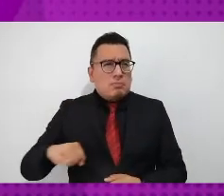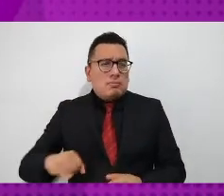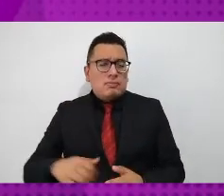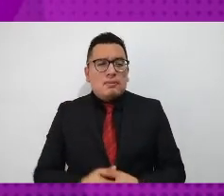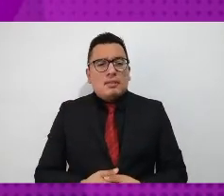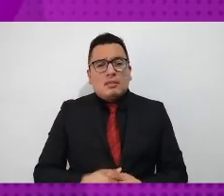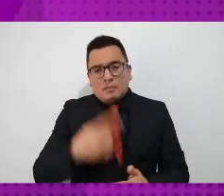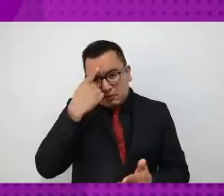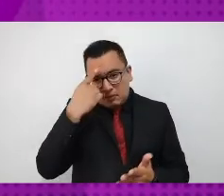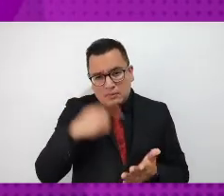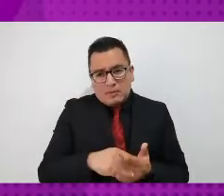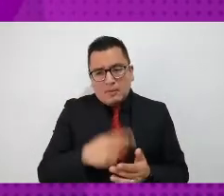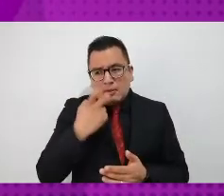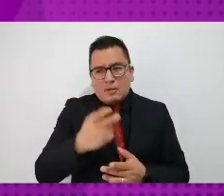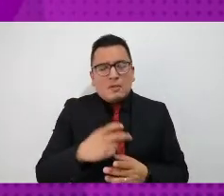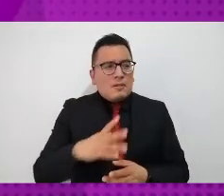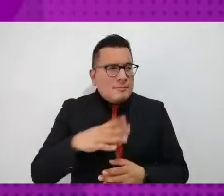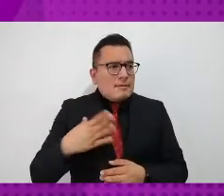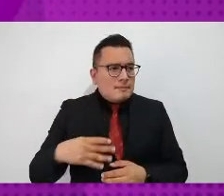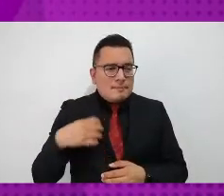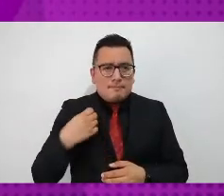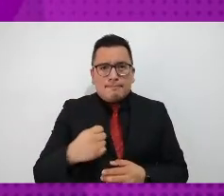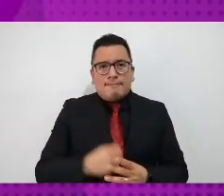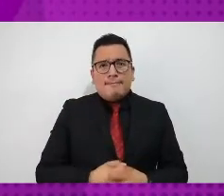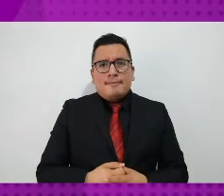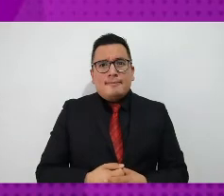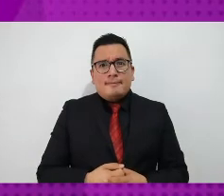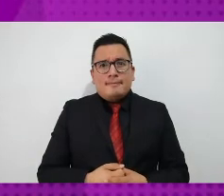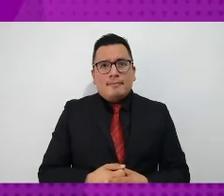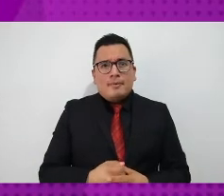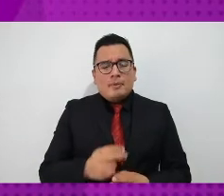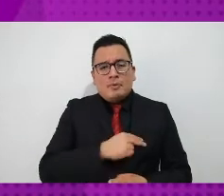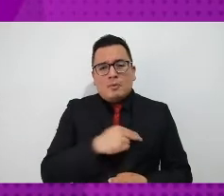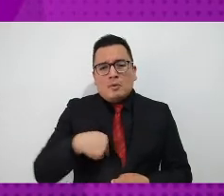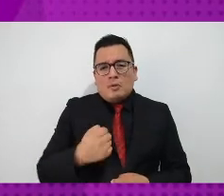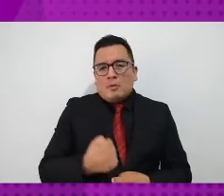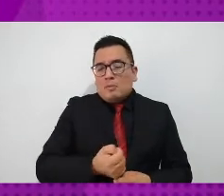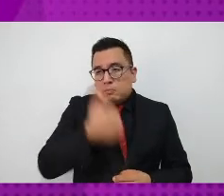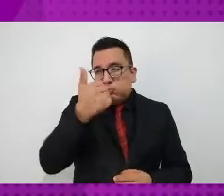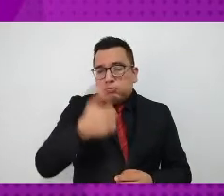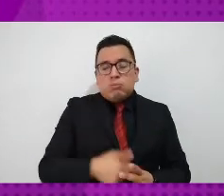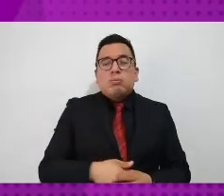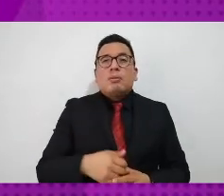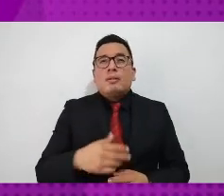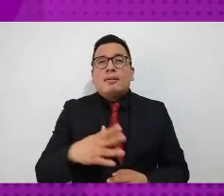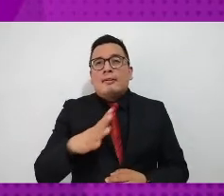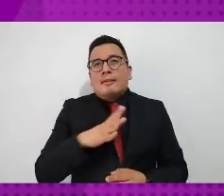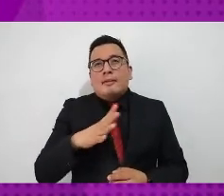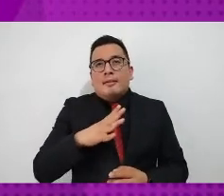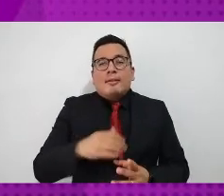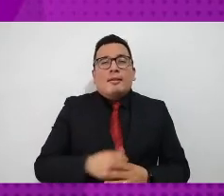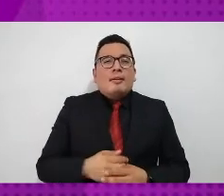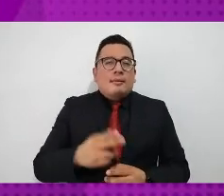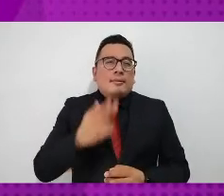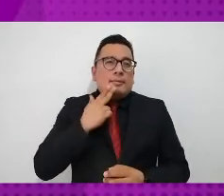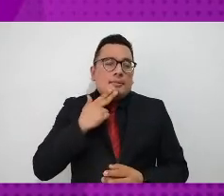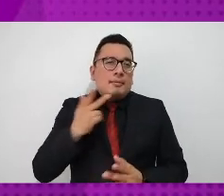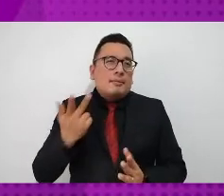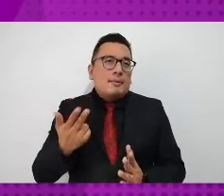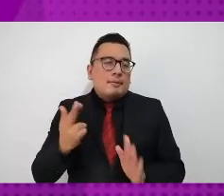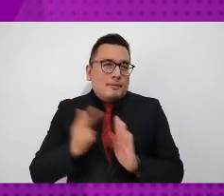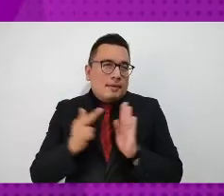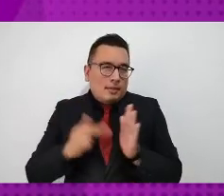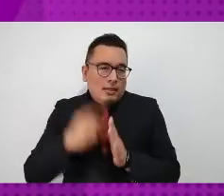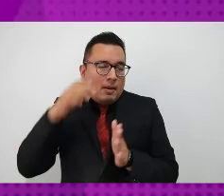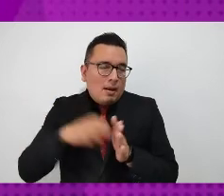creo que es un ejercicio son acciones que en este caso fuimos la preventa that que lo que lo llevó al código electoral de hidalgo